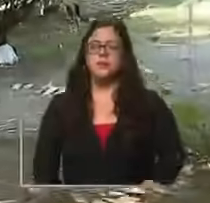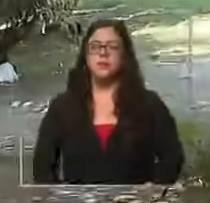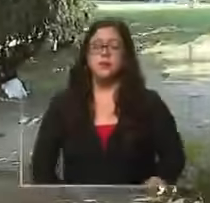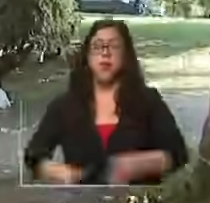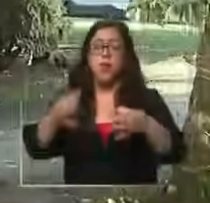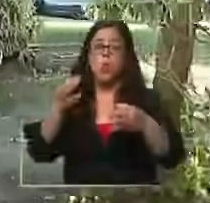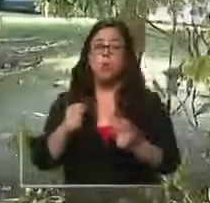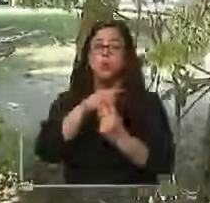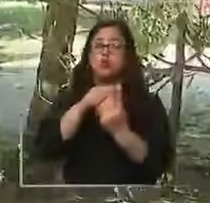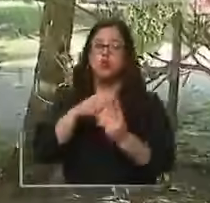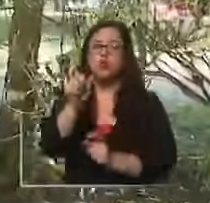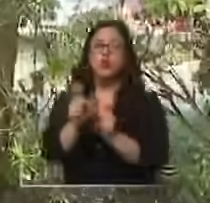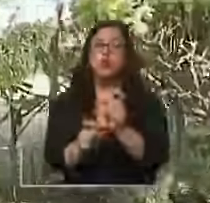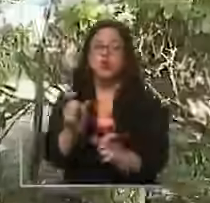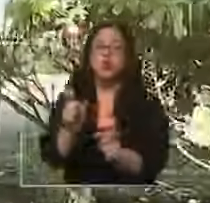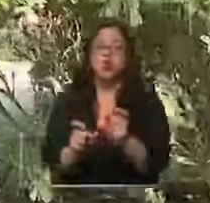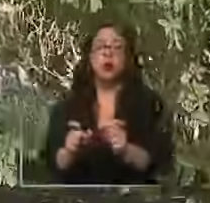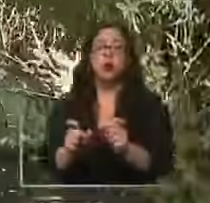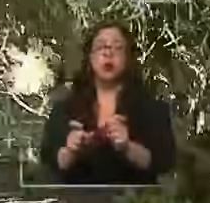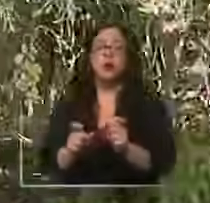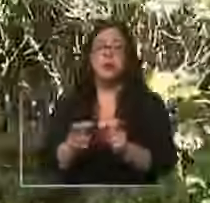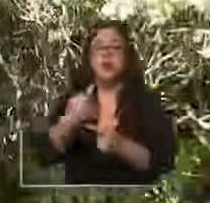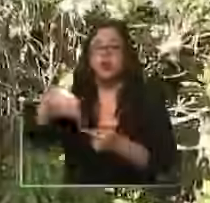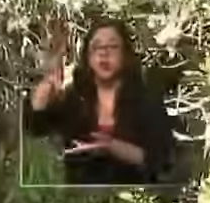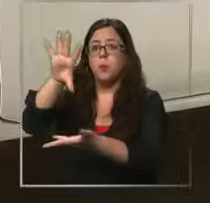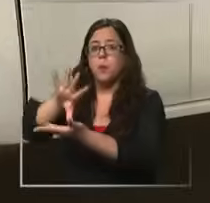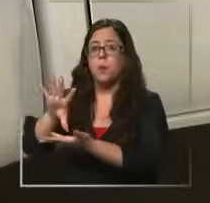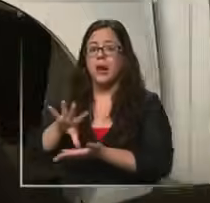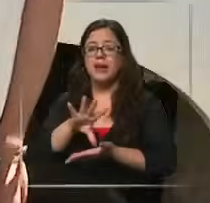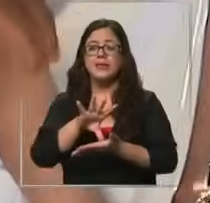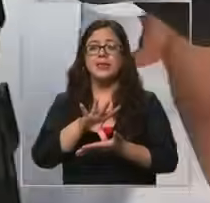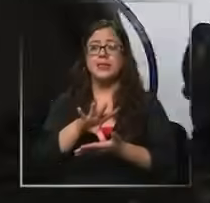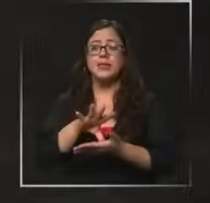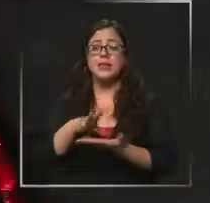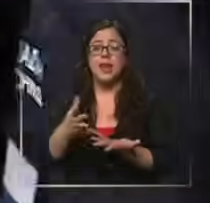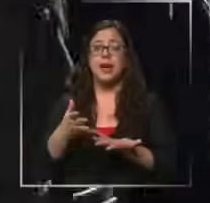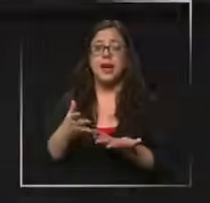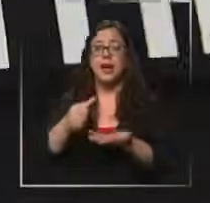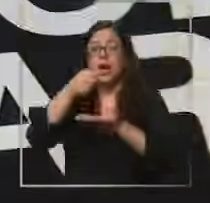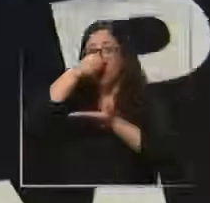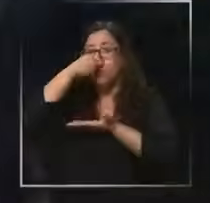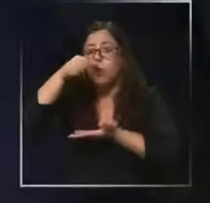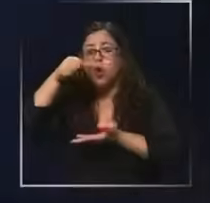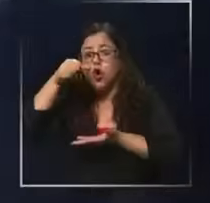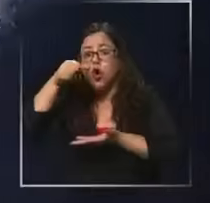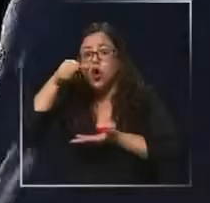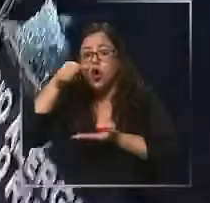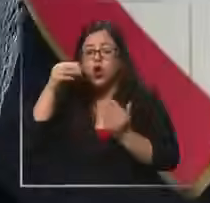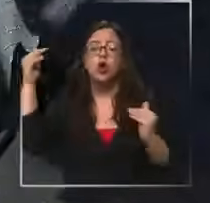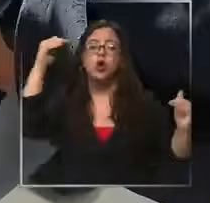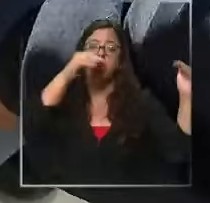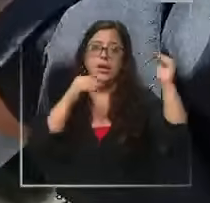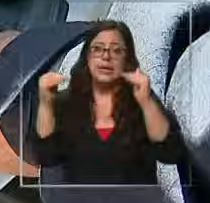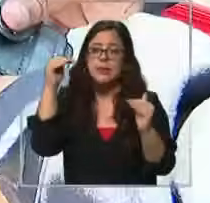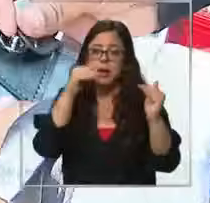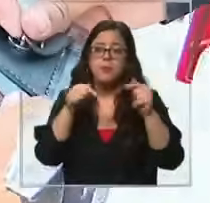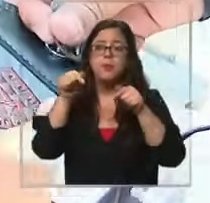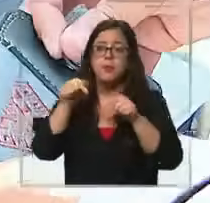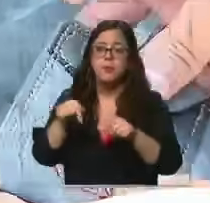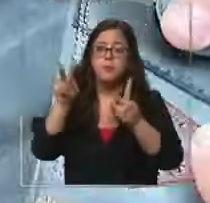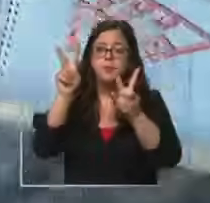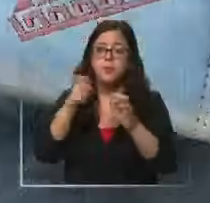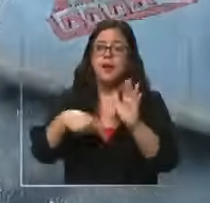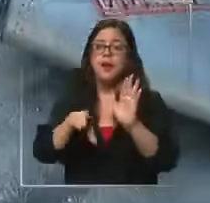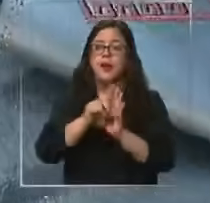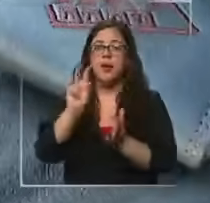Sorprendimos a dos personas extranjeras consumiendo droga, ¿cierto?, en la playa. Se aplica el procedimiento de